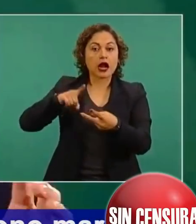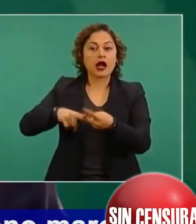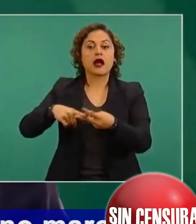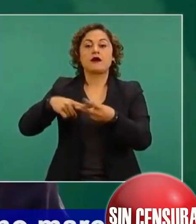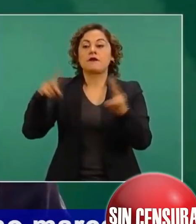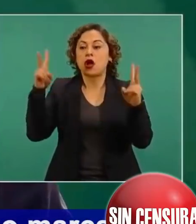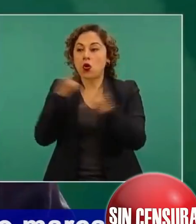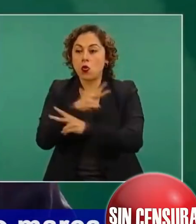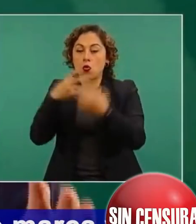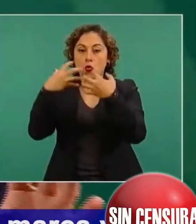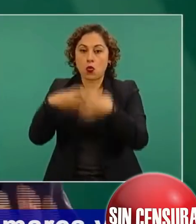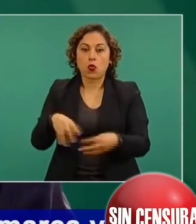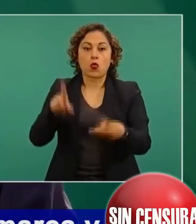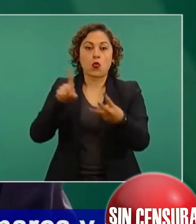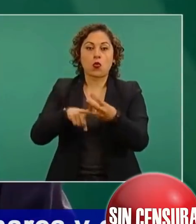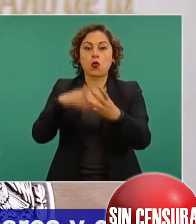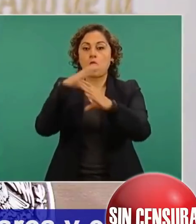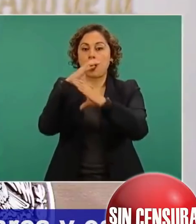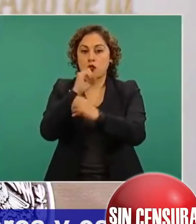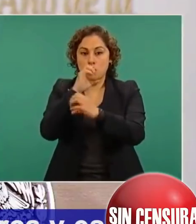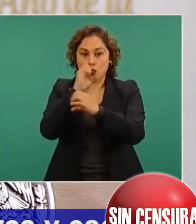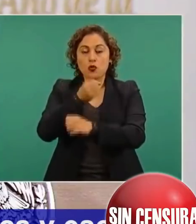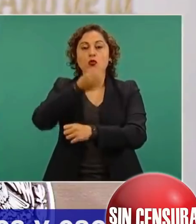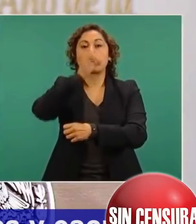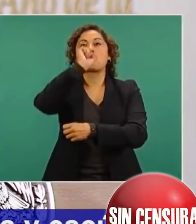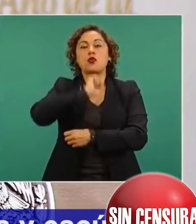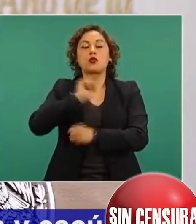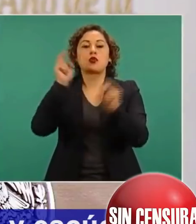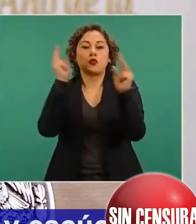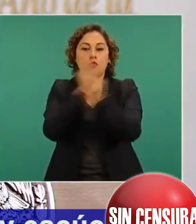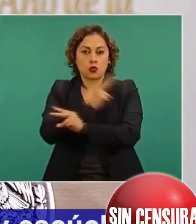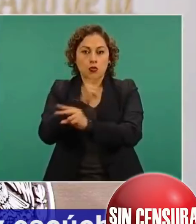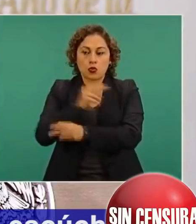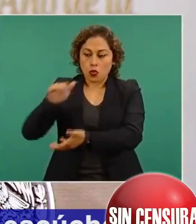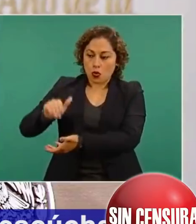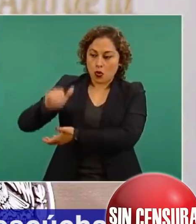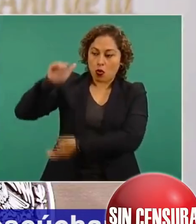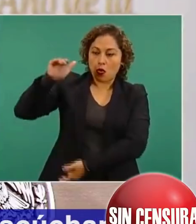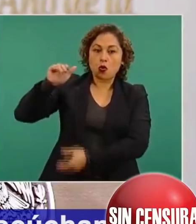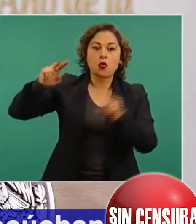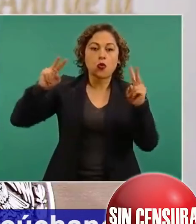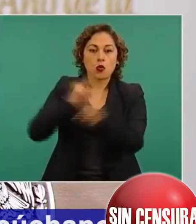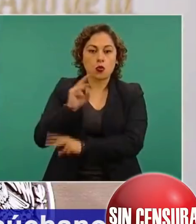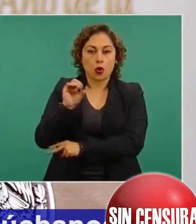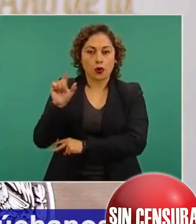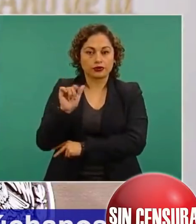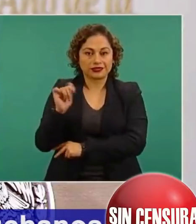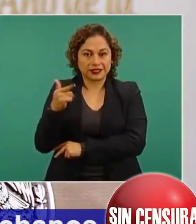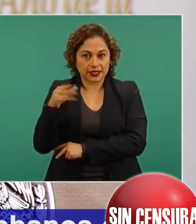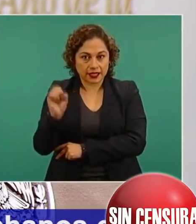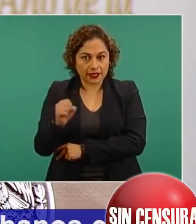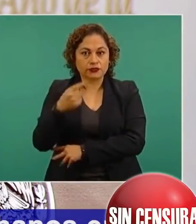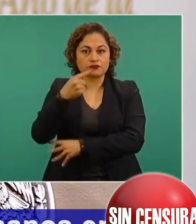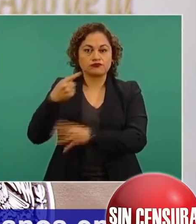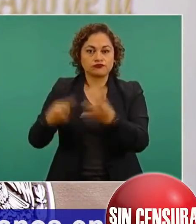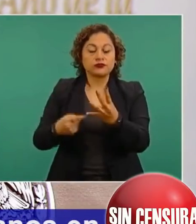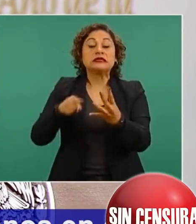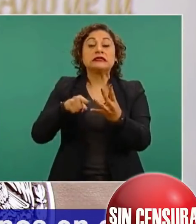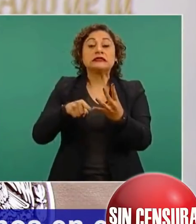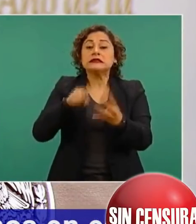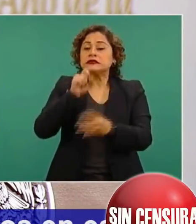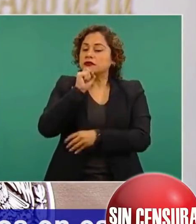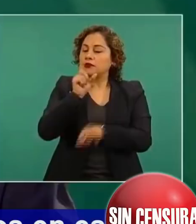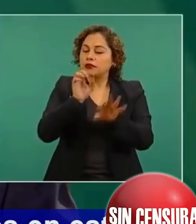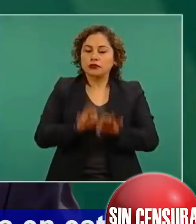infusión, los circuitos eléctricos, el abastecimiento de oxígeno, por mencionar algunos elementos de la infraestructura y desde luego lo más